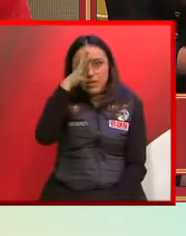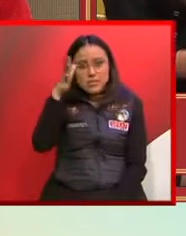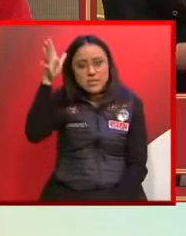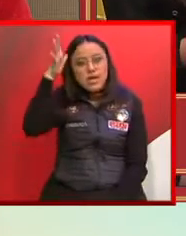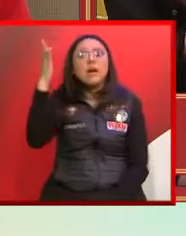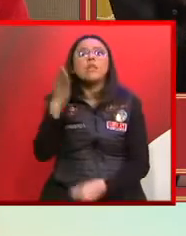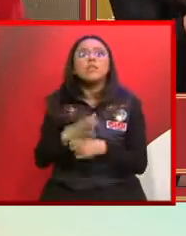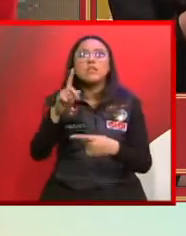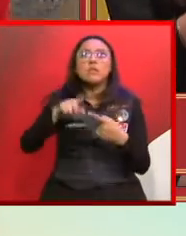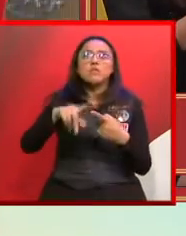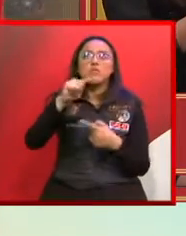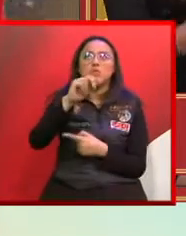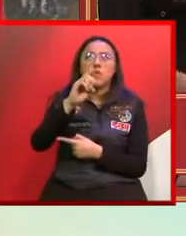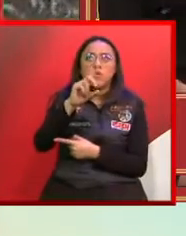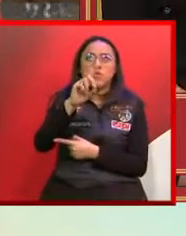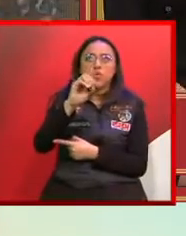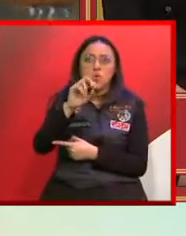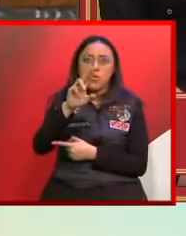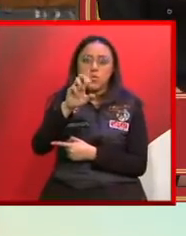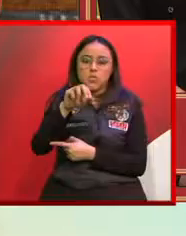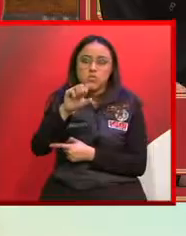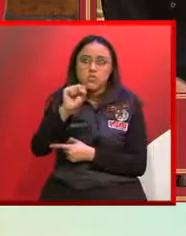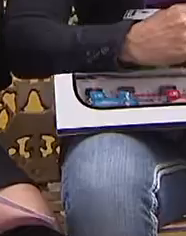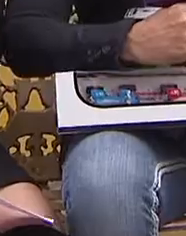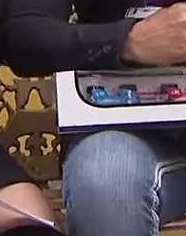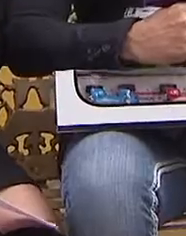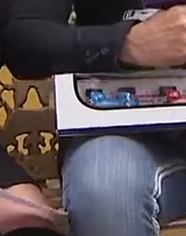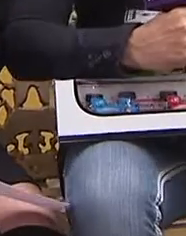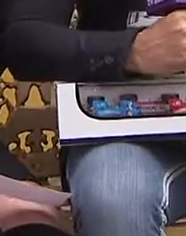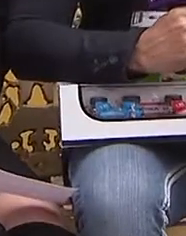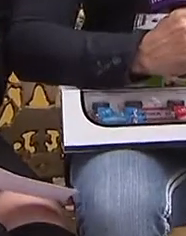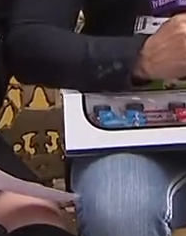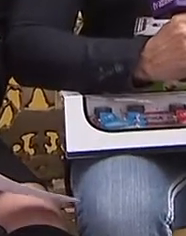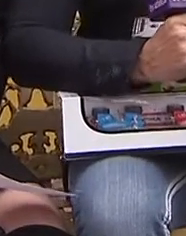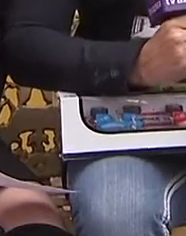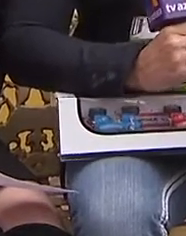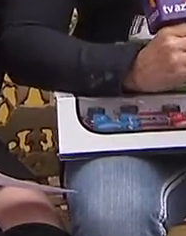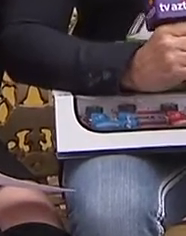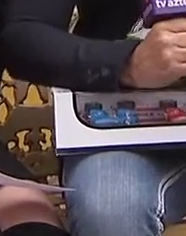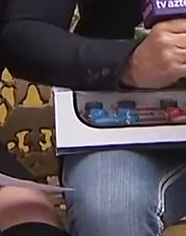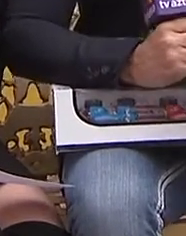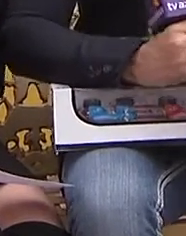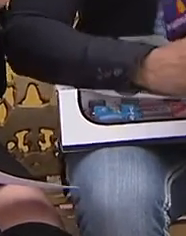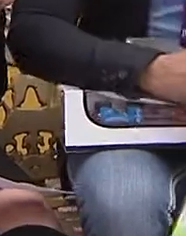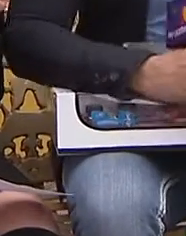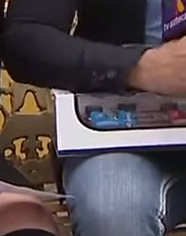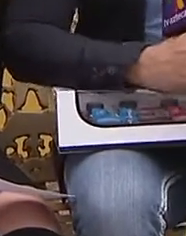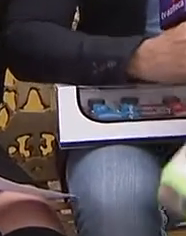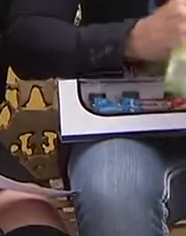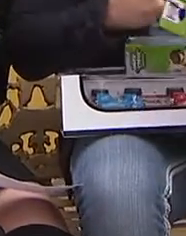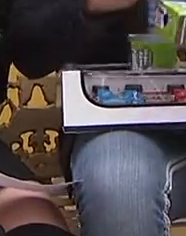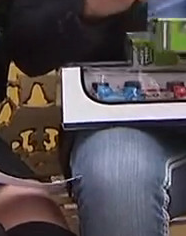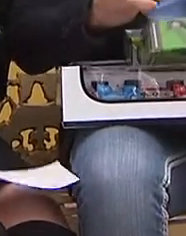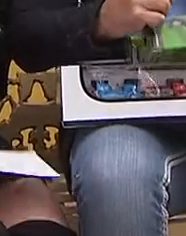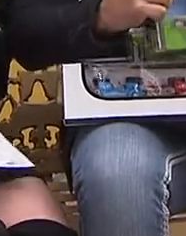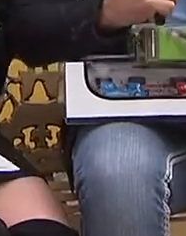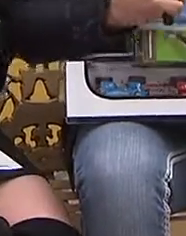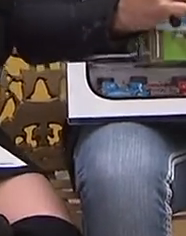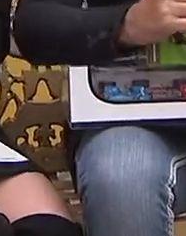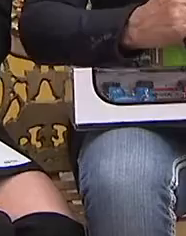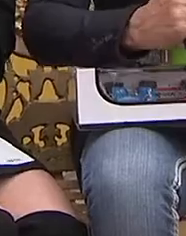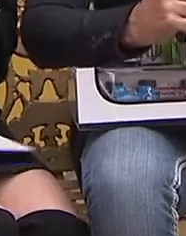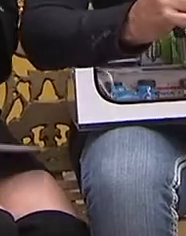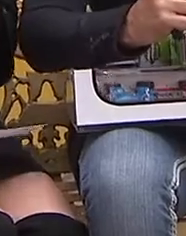show en y... En todo un show y en Corazón Grupero. Y en Corazón Grupero. Garralda. ¿Cómo estás? Es una chamba, compadre, casi no tiene nada que